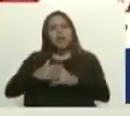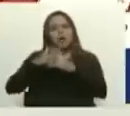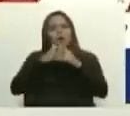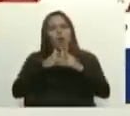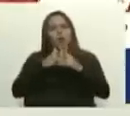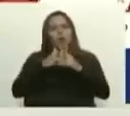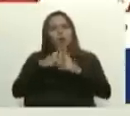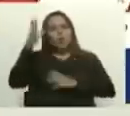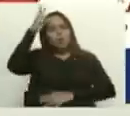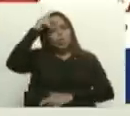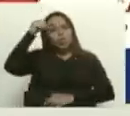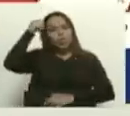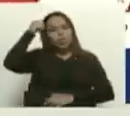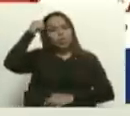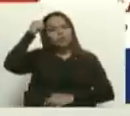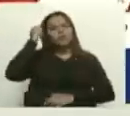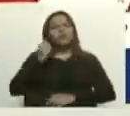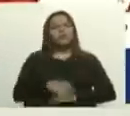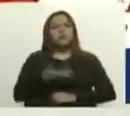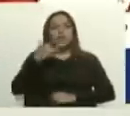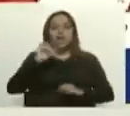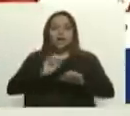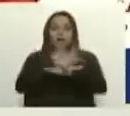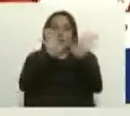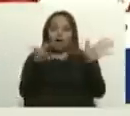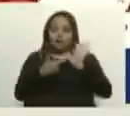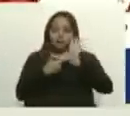una declaración que deja al desnudo